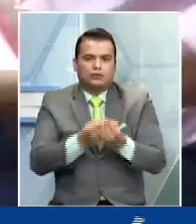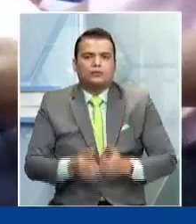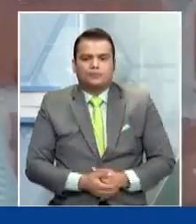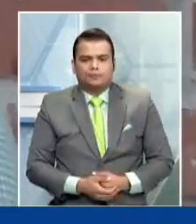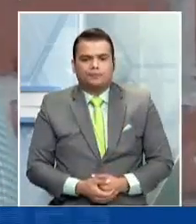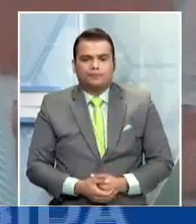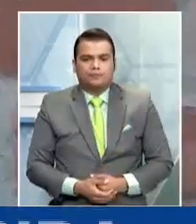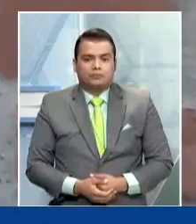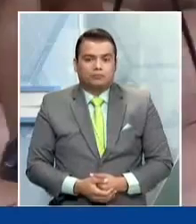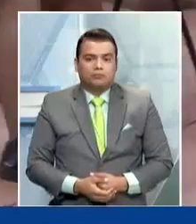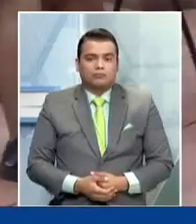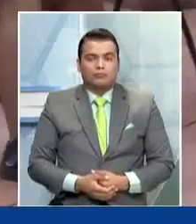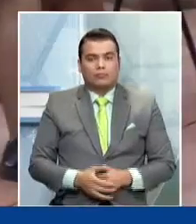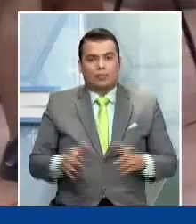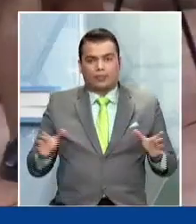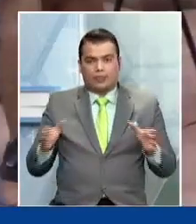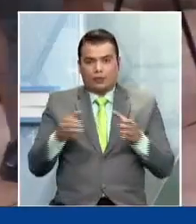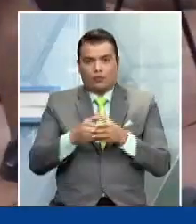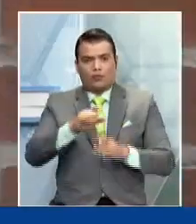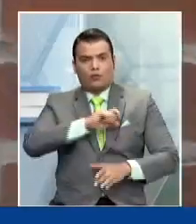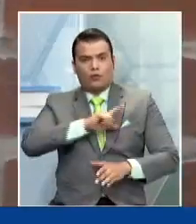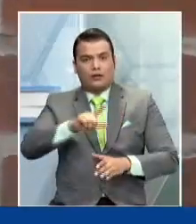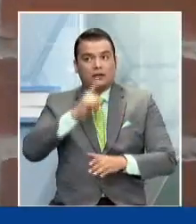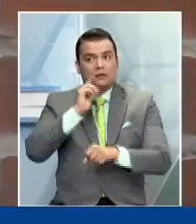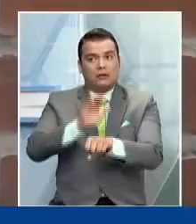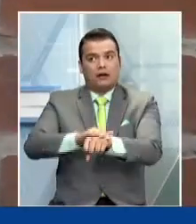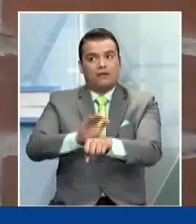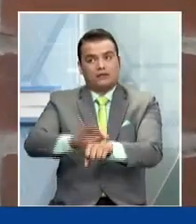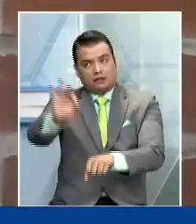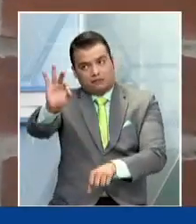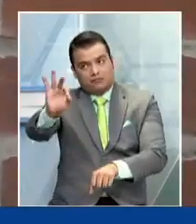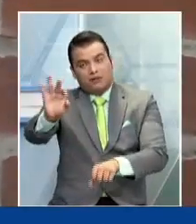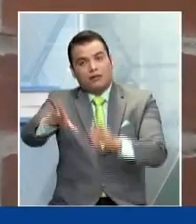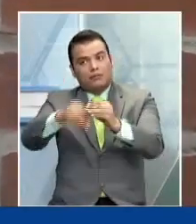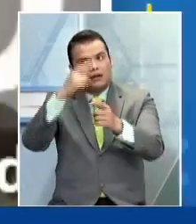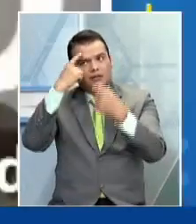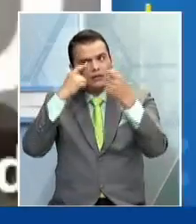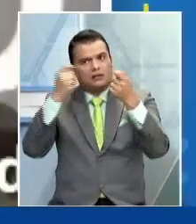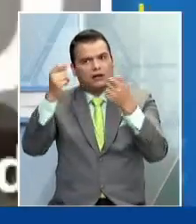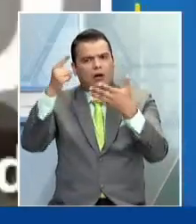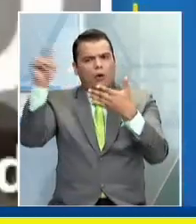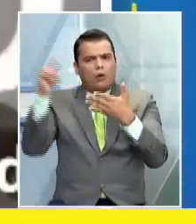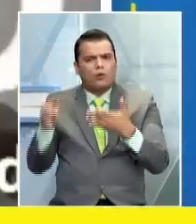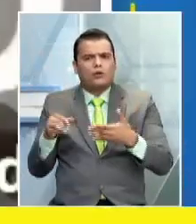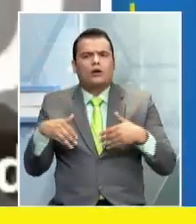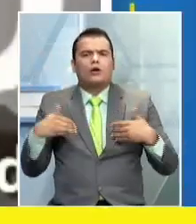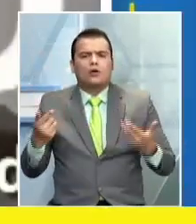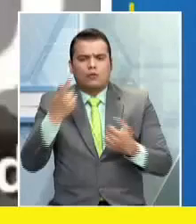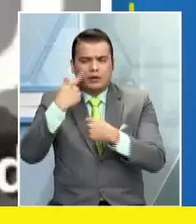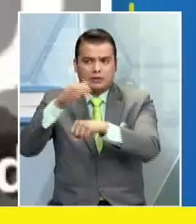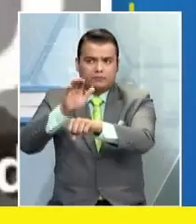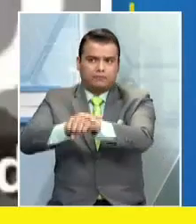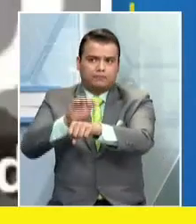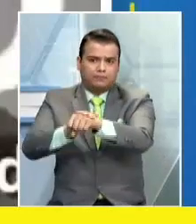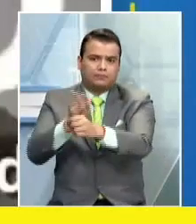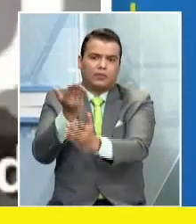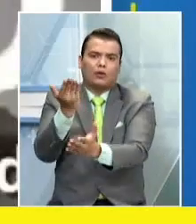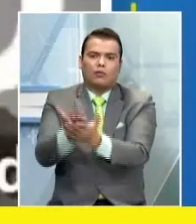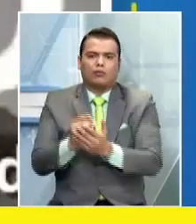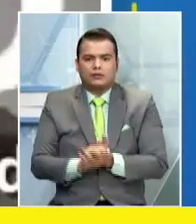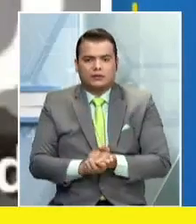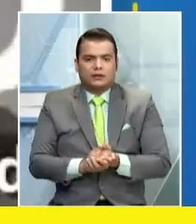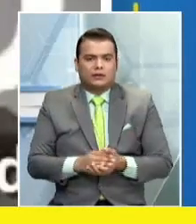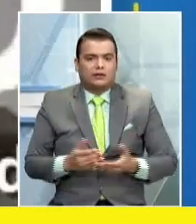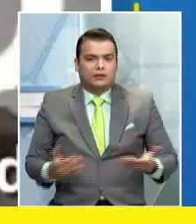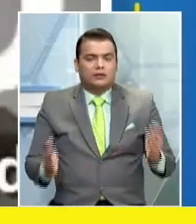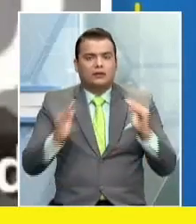La medida fue bien recibida por voceros de estos sectores, quienes plantearon además otras alternativas de apoyo. Estamos diciéndole que que necesitamos ampliar ese